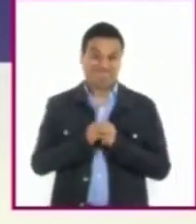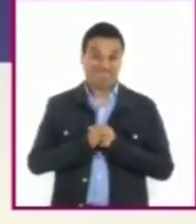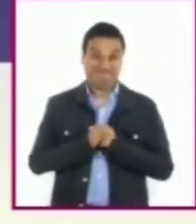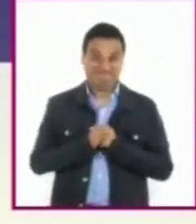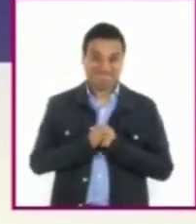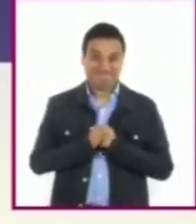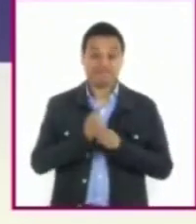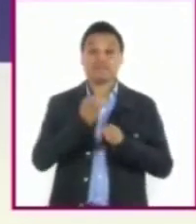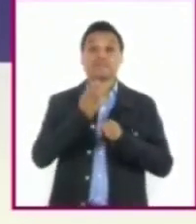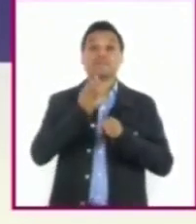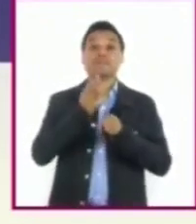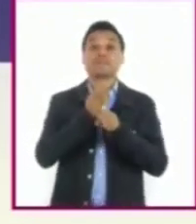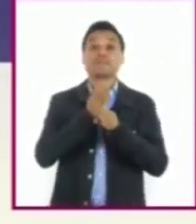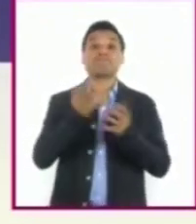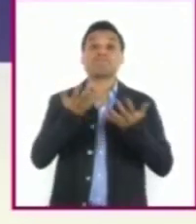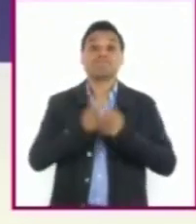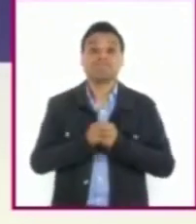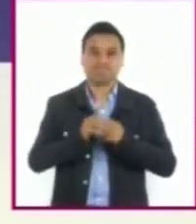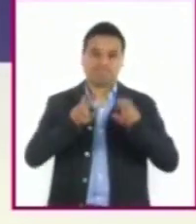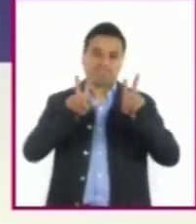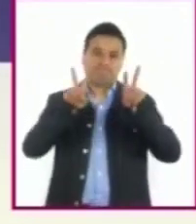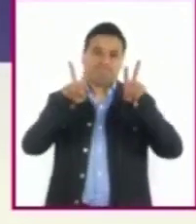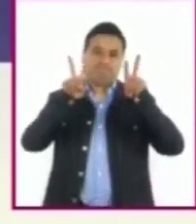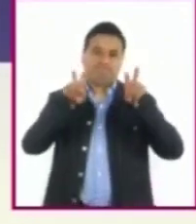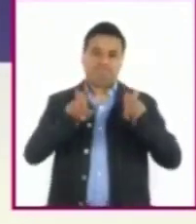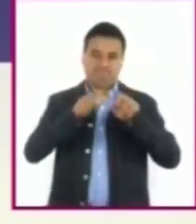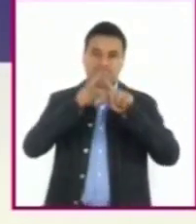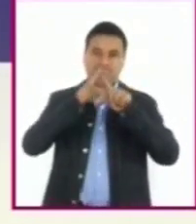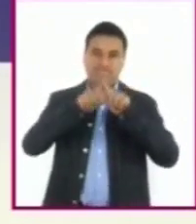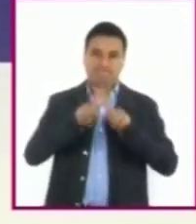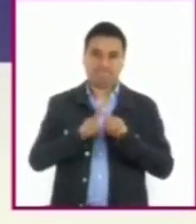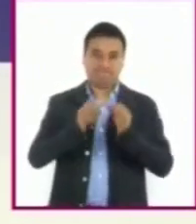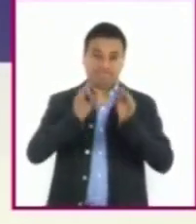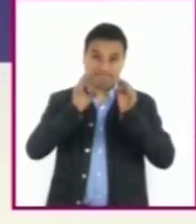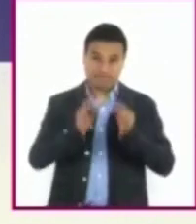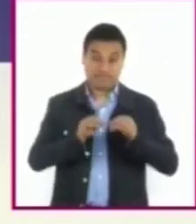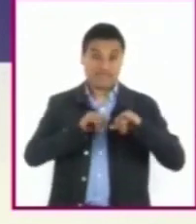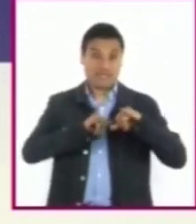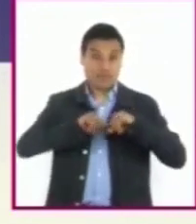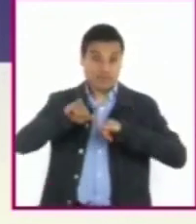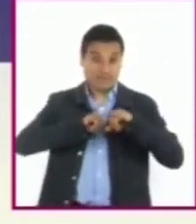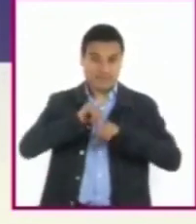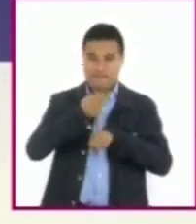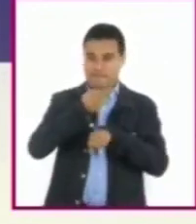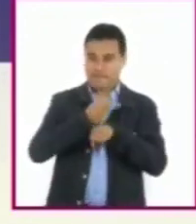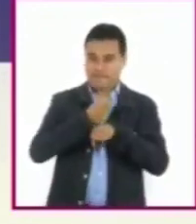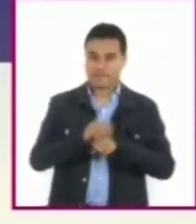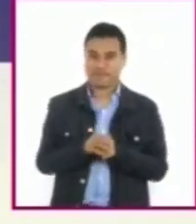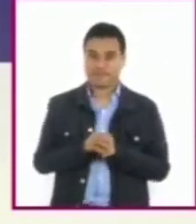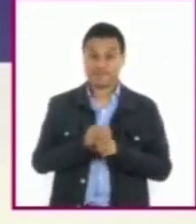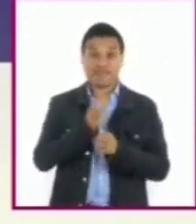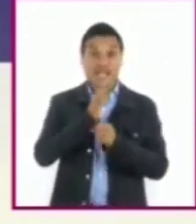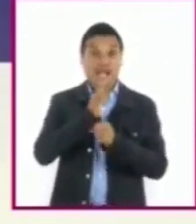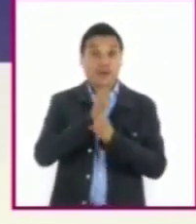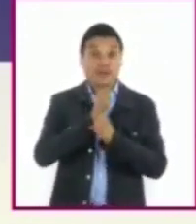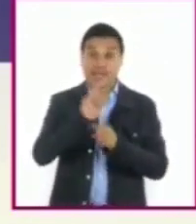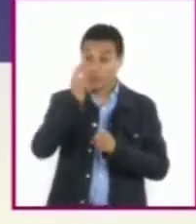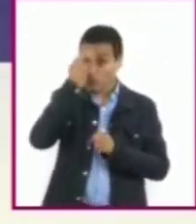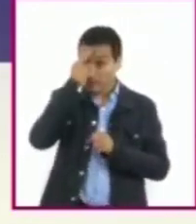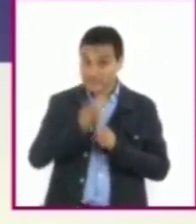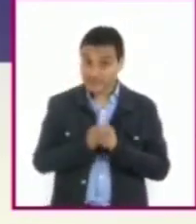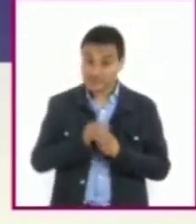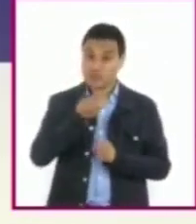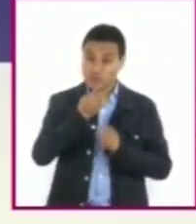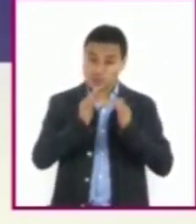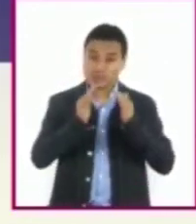En esta ocasión abordaremos temas de la asignatura de Geografía de primer grado. Les recuerdo que en este momento es importante que nos quedemos